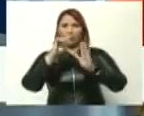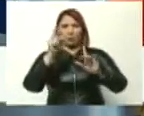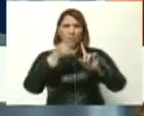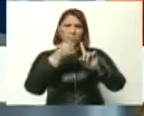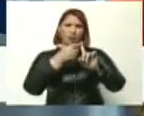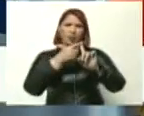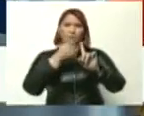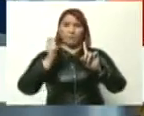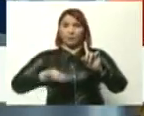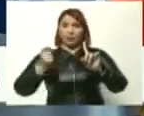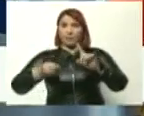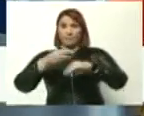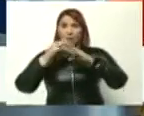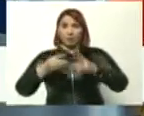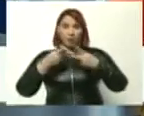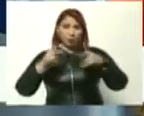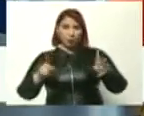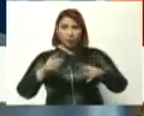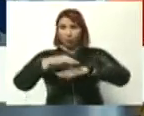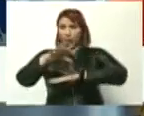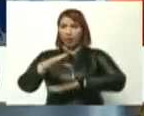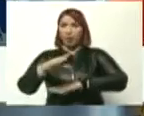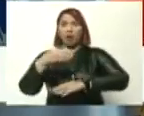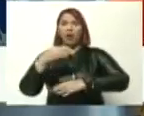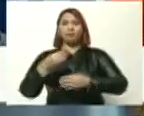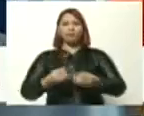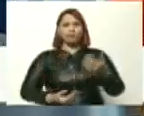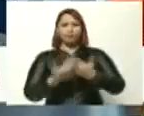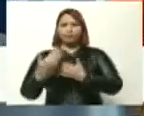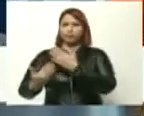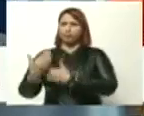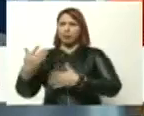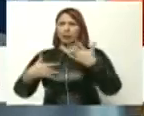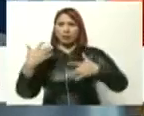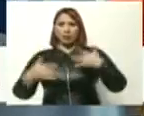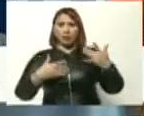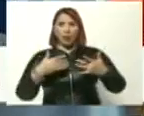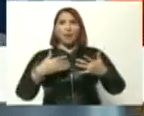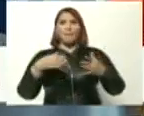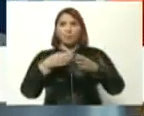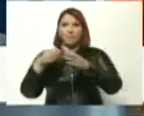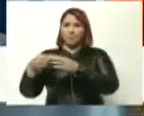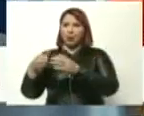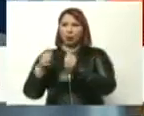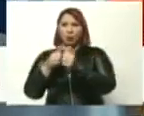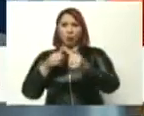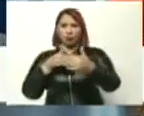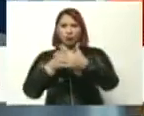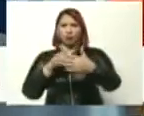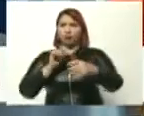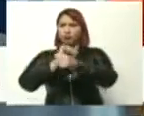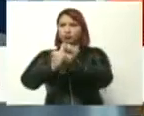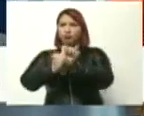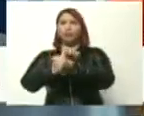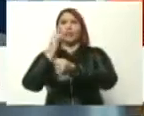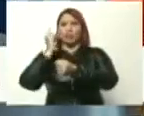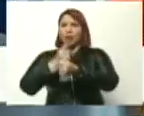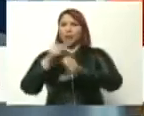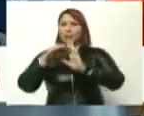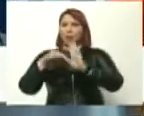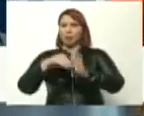del Ministerio Público deja de emitir un acto conclusivo en un procedimiento con detenido para que decaiga la